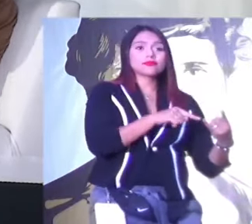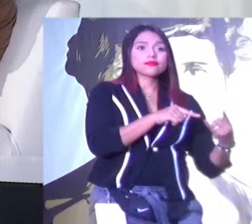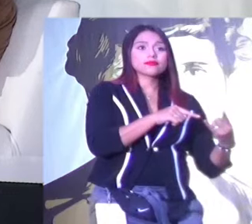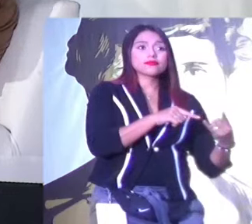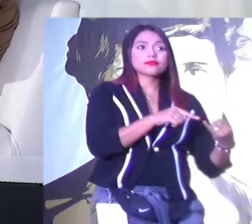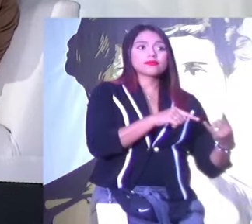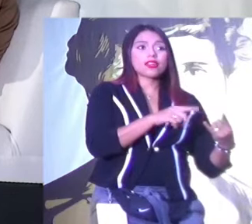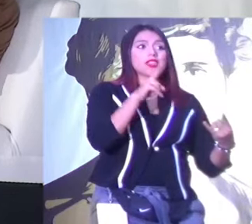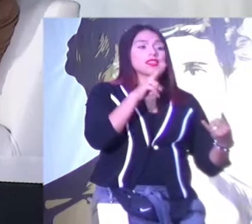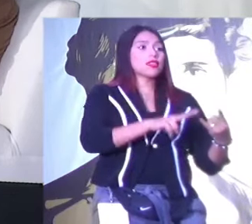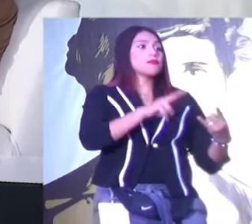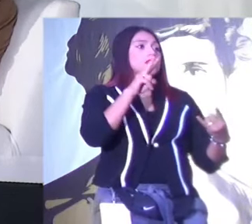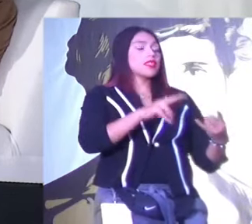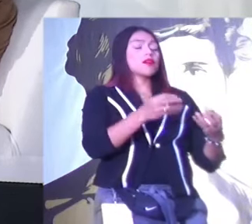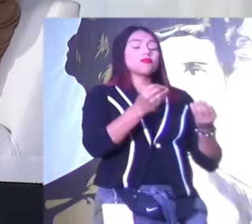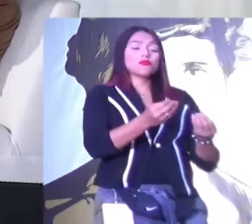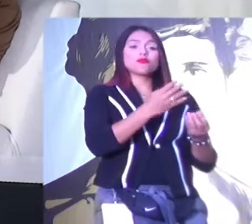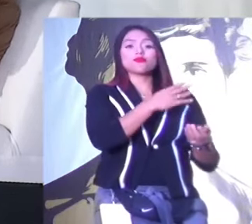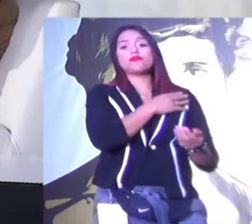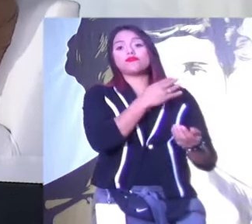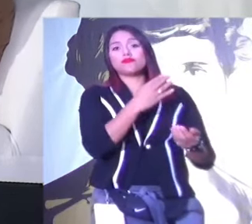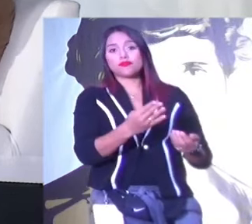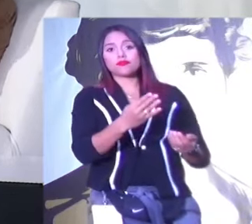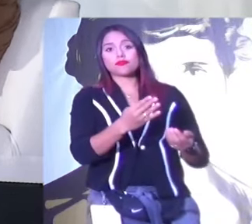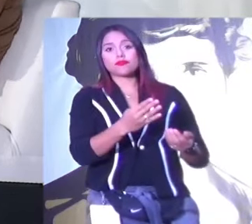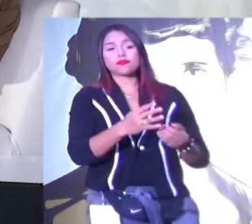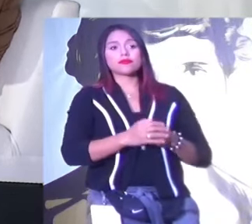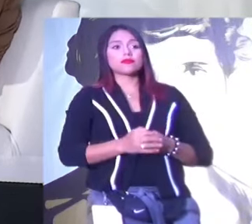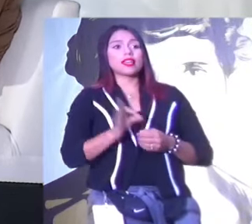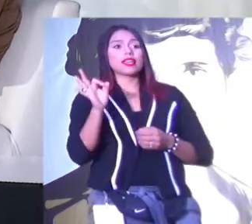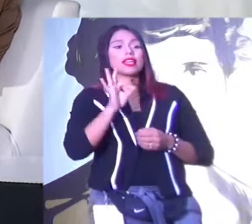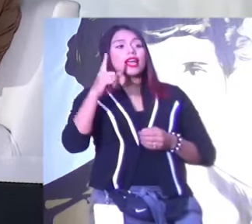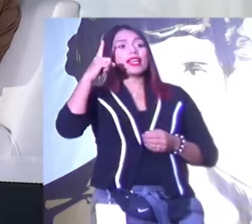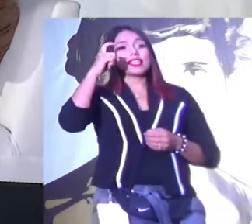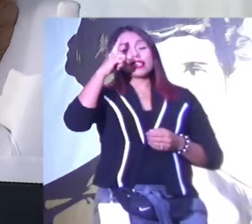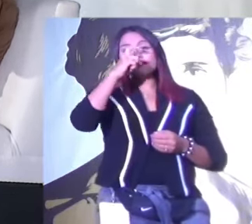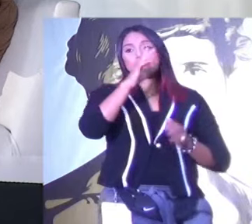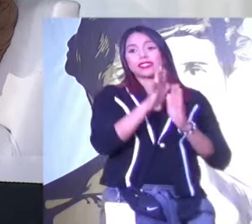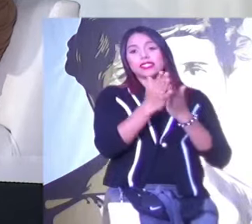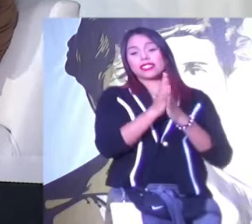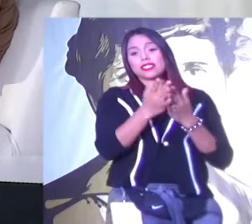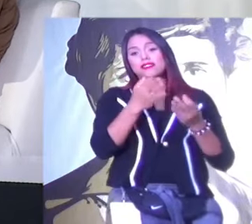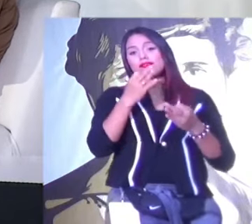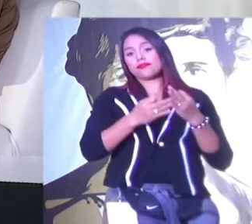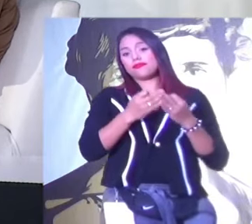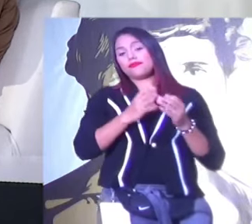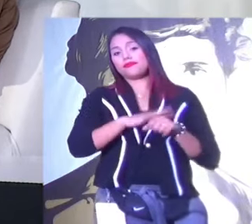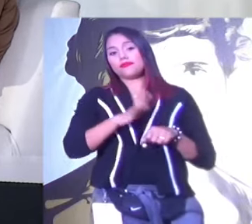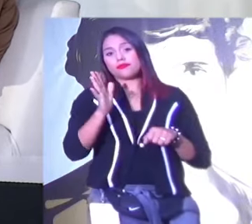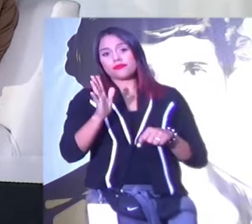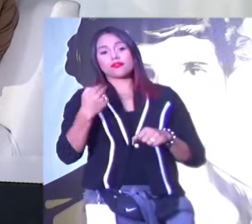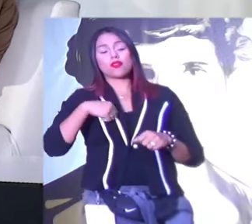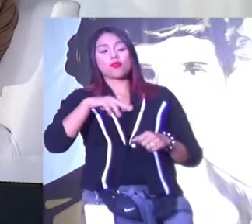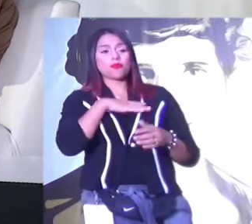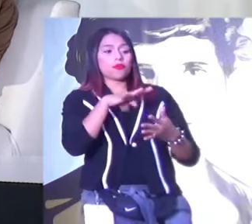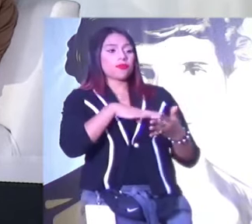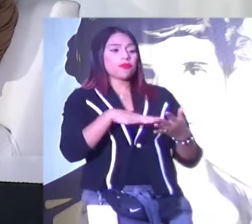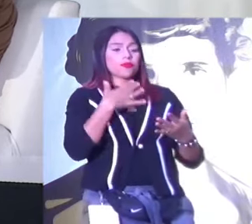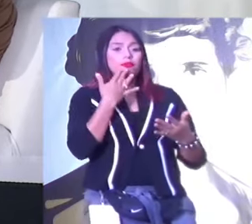pero muy, muy evidente, ¿no? Y eso es algo que difícilmente sucede con un libro, por lo menos en mi caso como lector, ¿no?